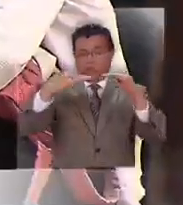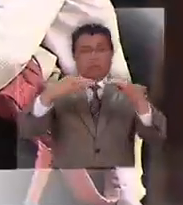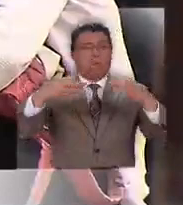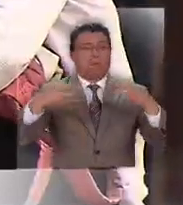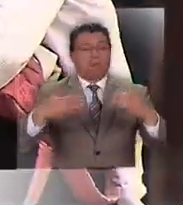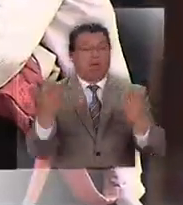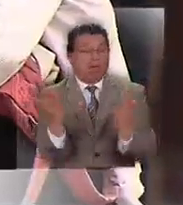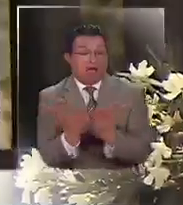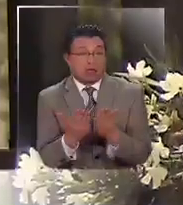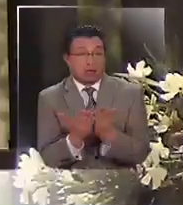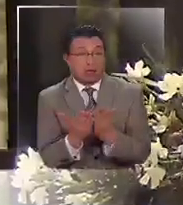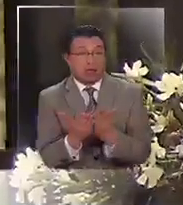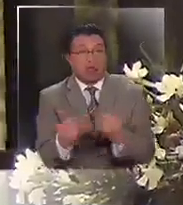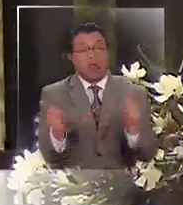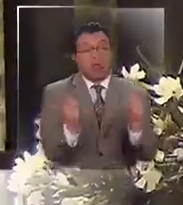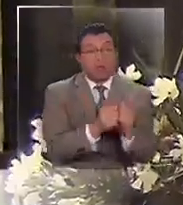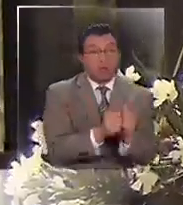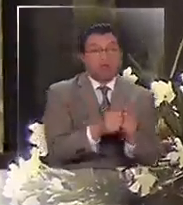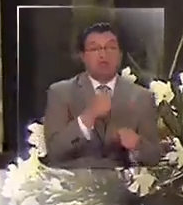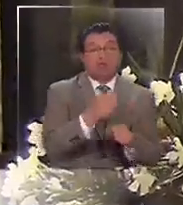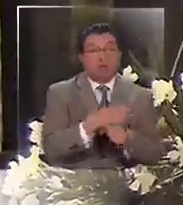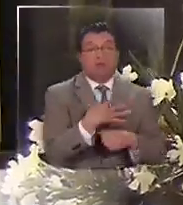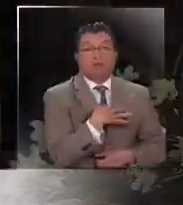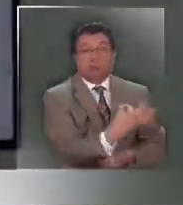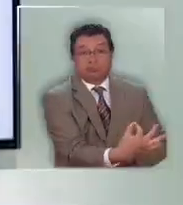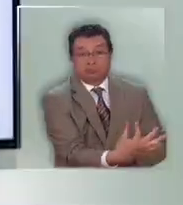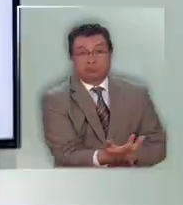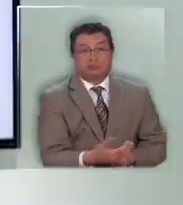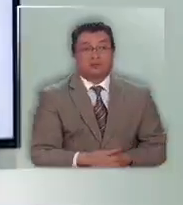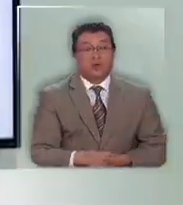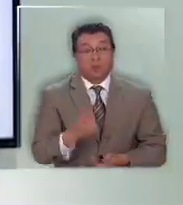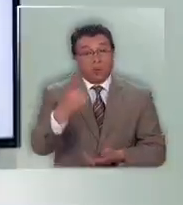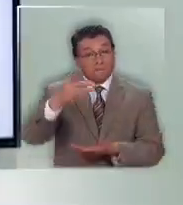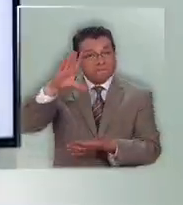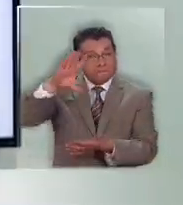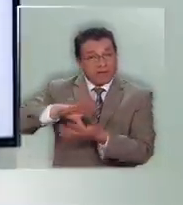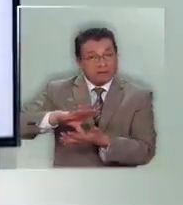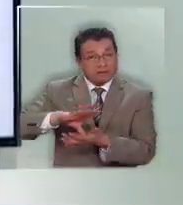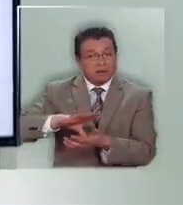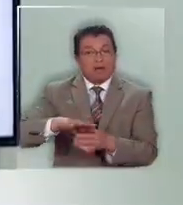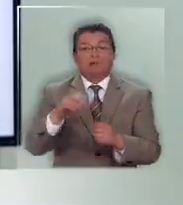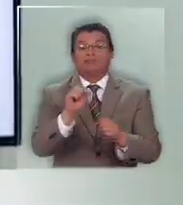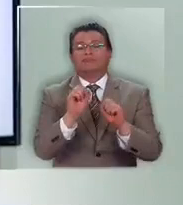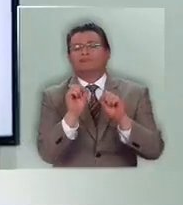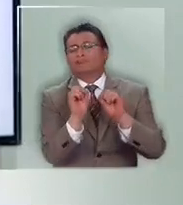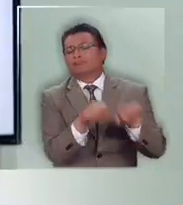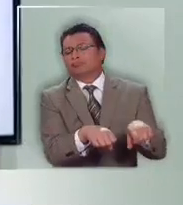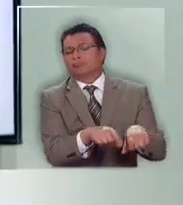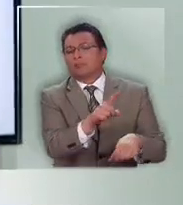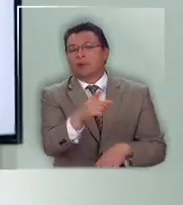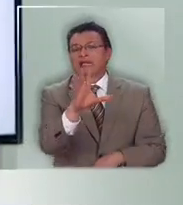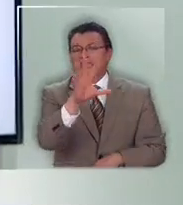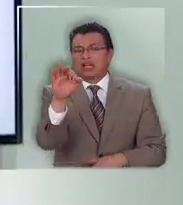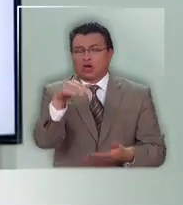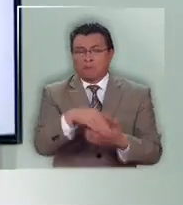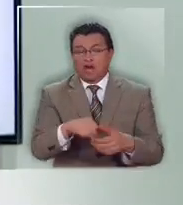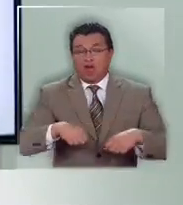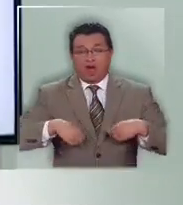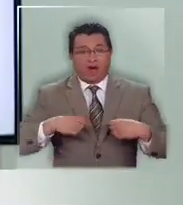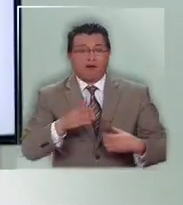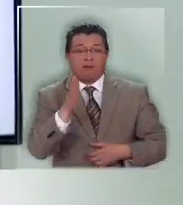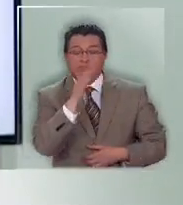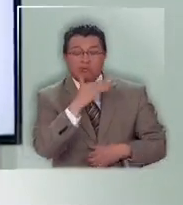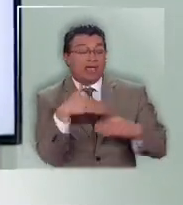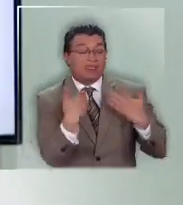el estudio con un eventual empleo porque un país que abandona a medio millón de jóvenes no dándole